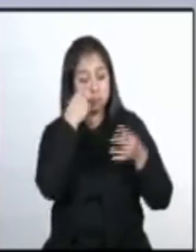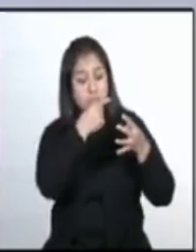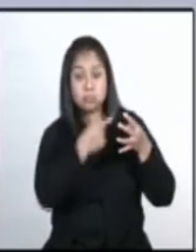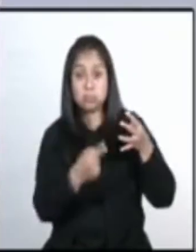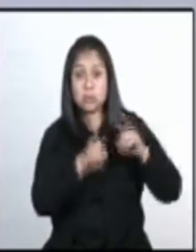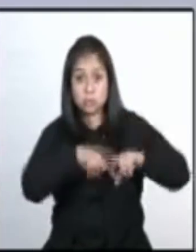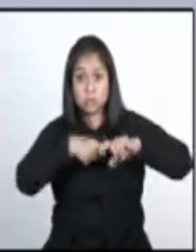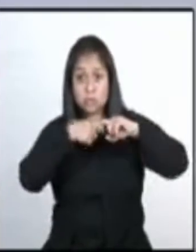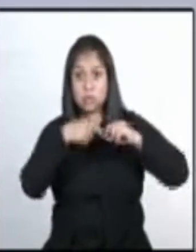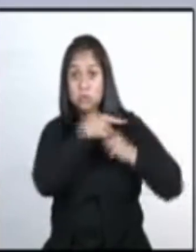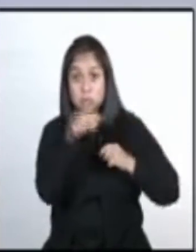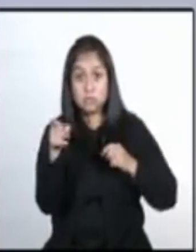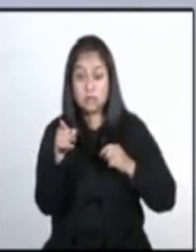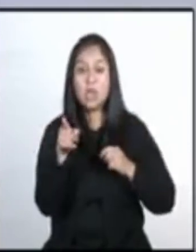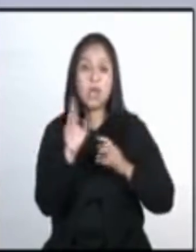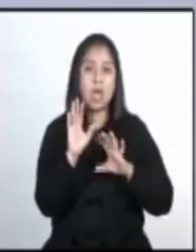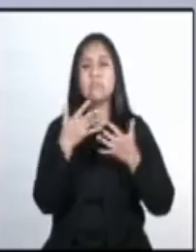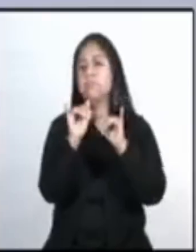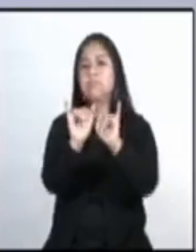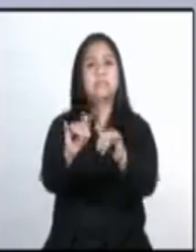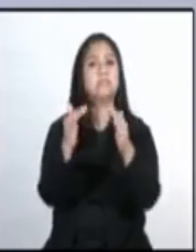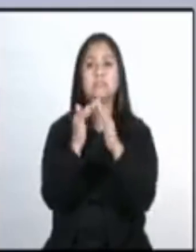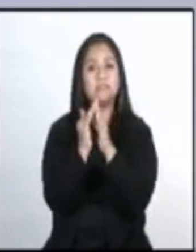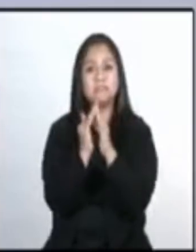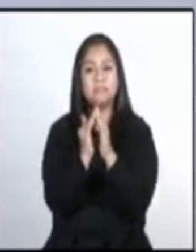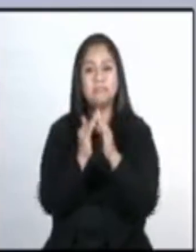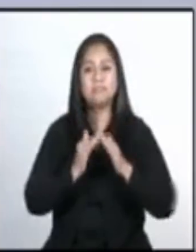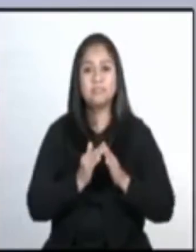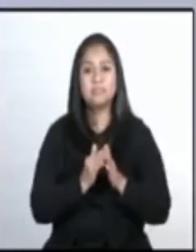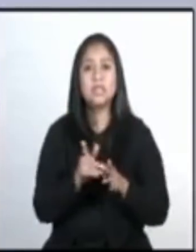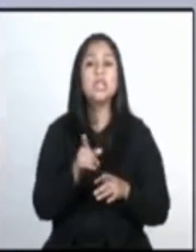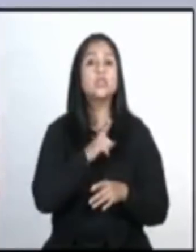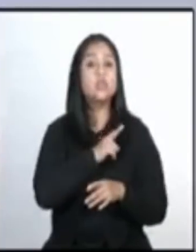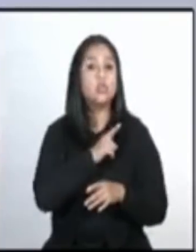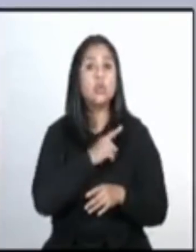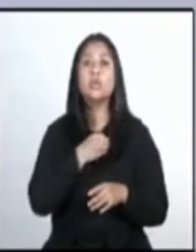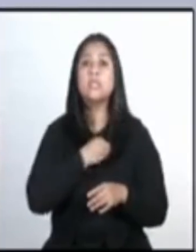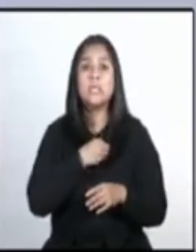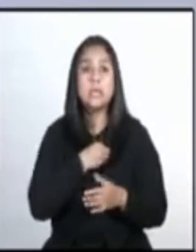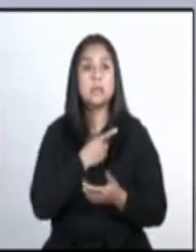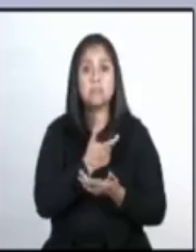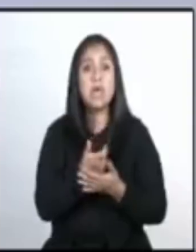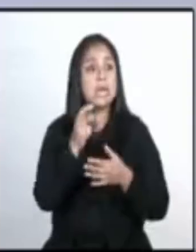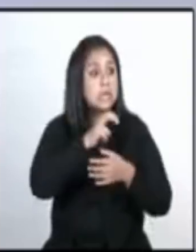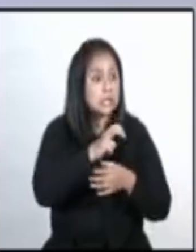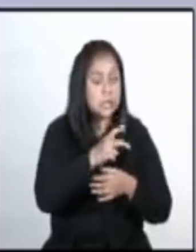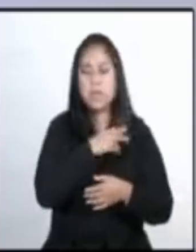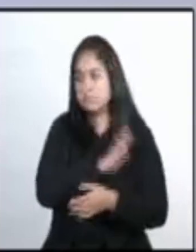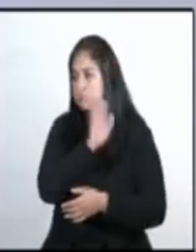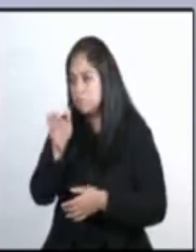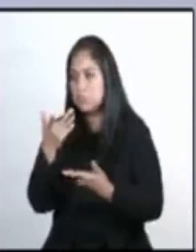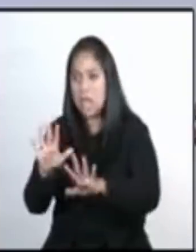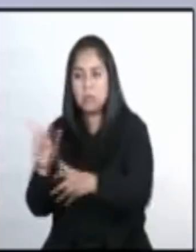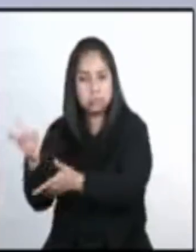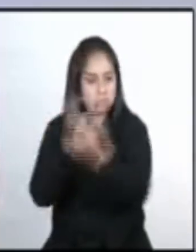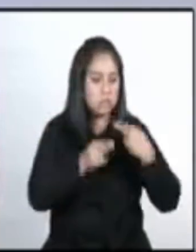están suspendidas de sus labores, quédese en su casa. Salga a hacer lo necesario. Rehúya a